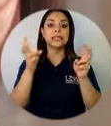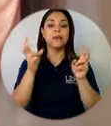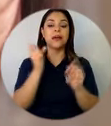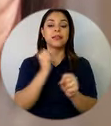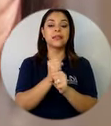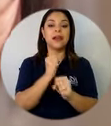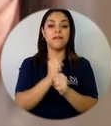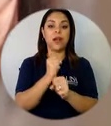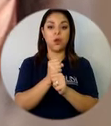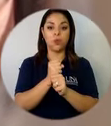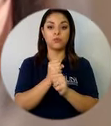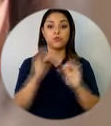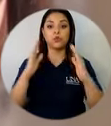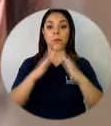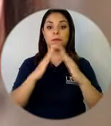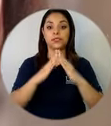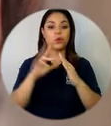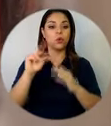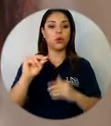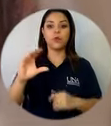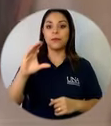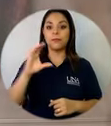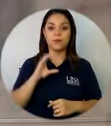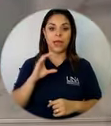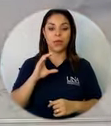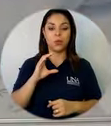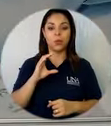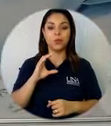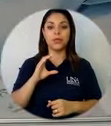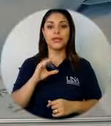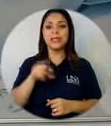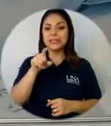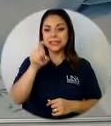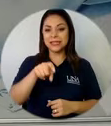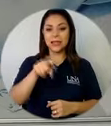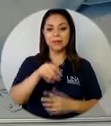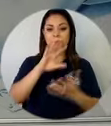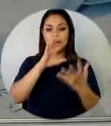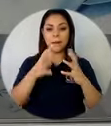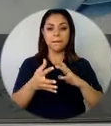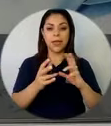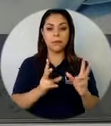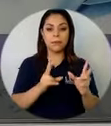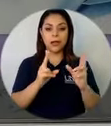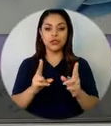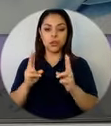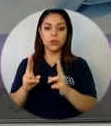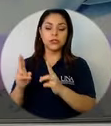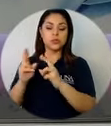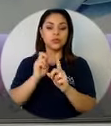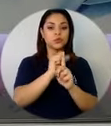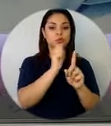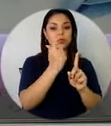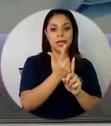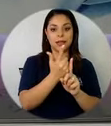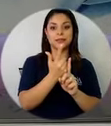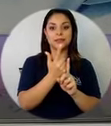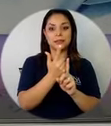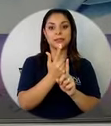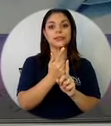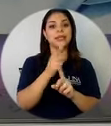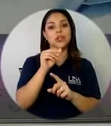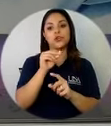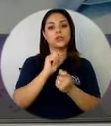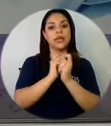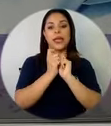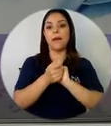del tema de trabajo doméstico no remunerado, estamos hablando de cambiar patrones sociales y culturales que no se cambian de la noche a la